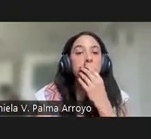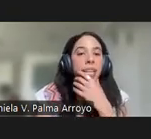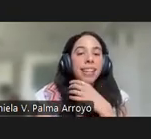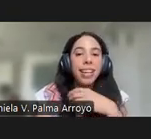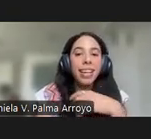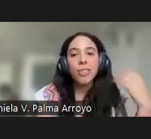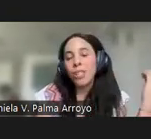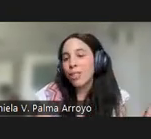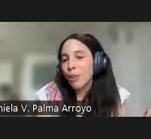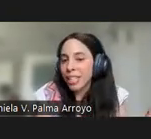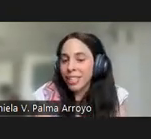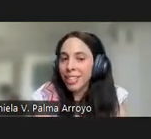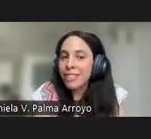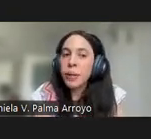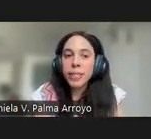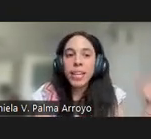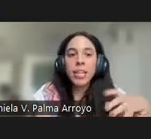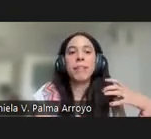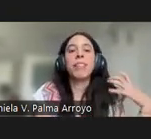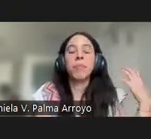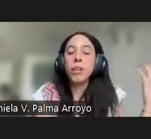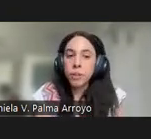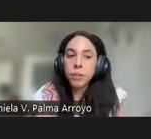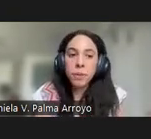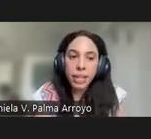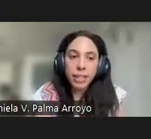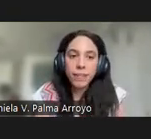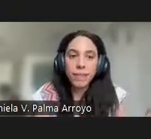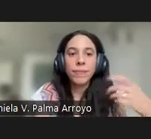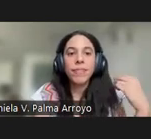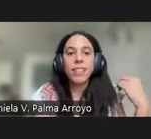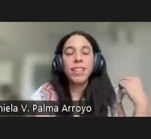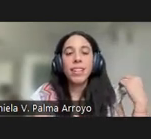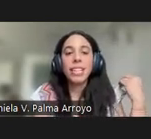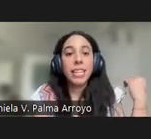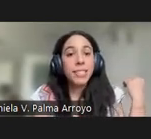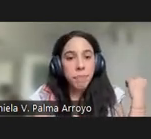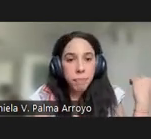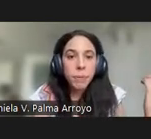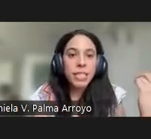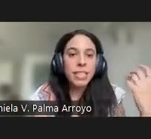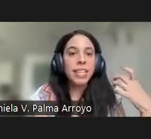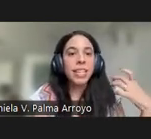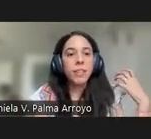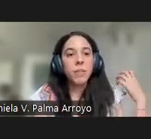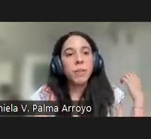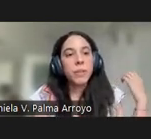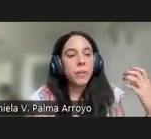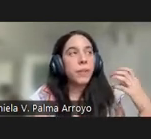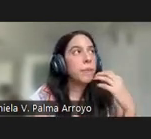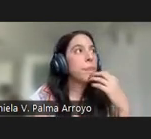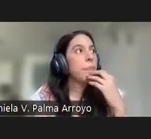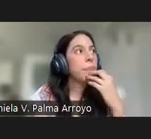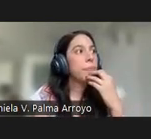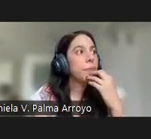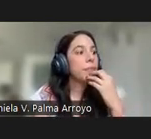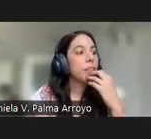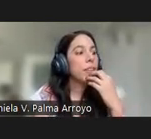Les voy a proponer que no se desconecten de ese goce y pensemos en otro lugar que les impulse, que sea un